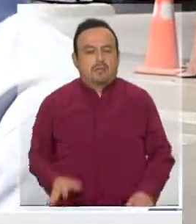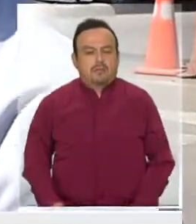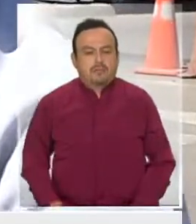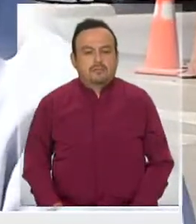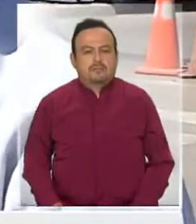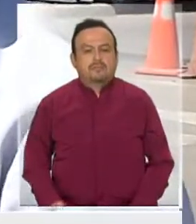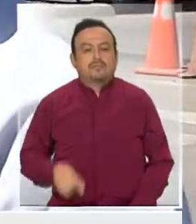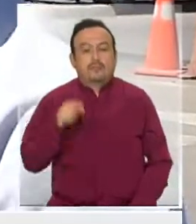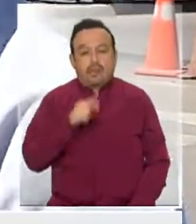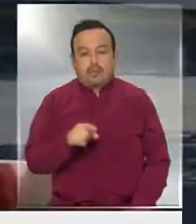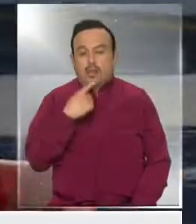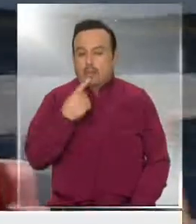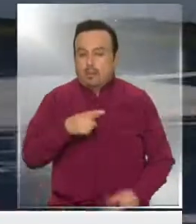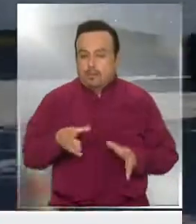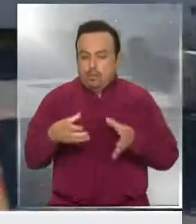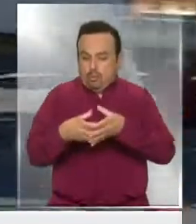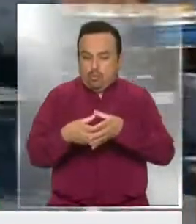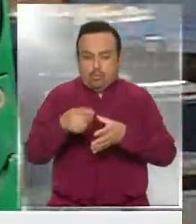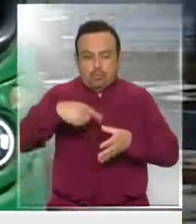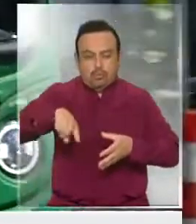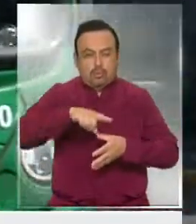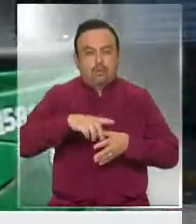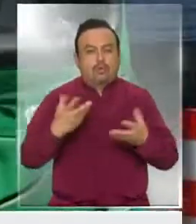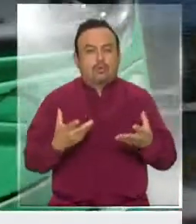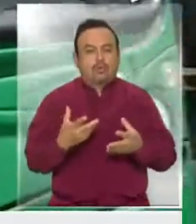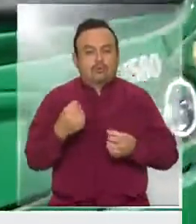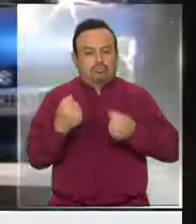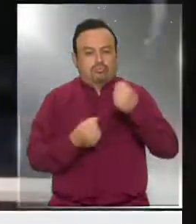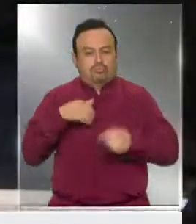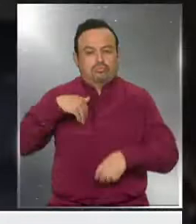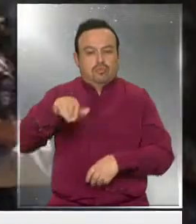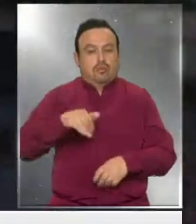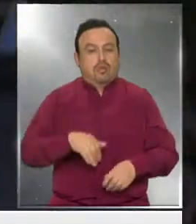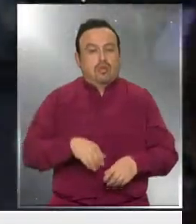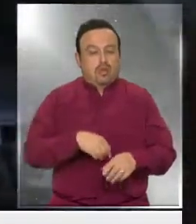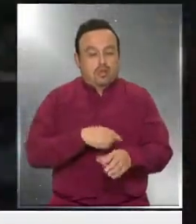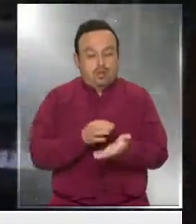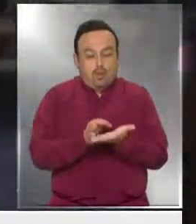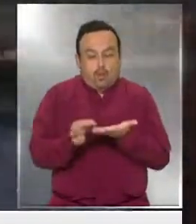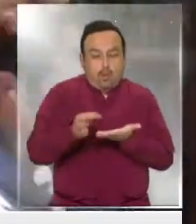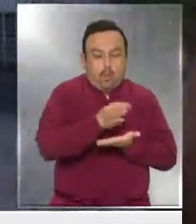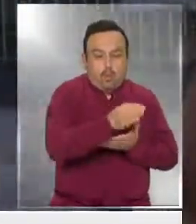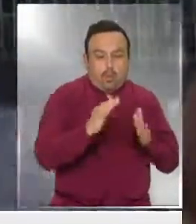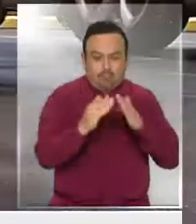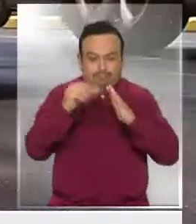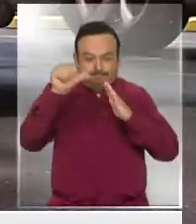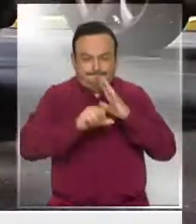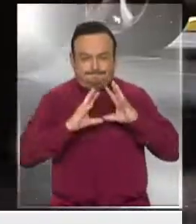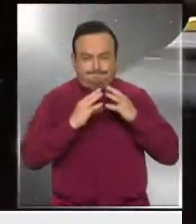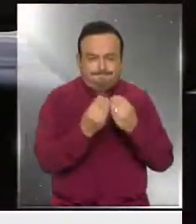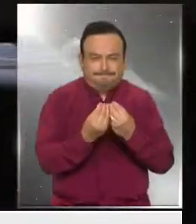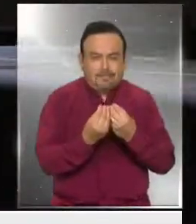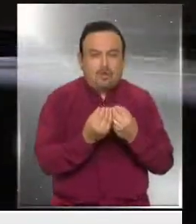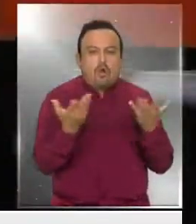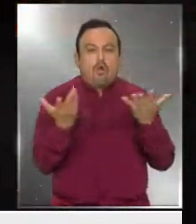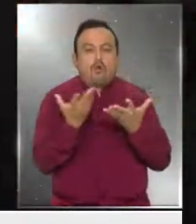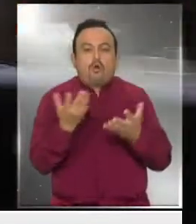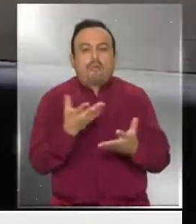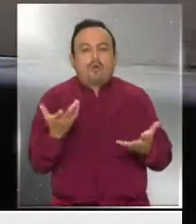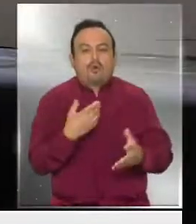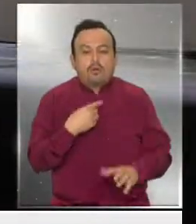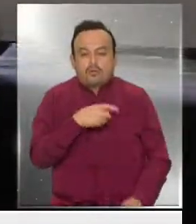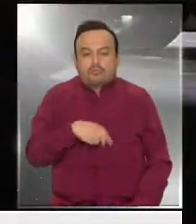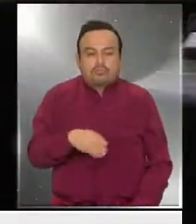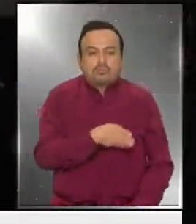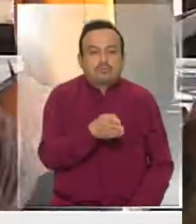plantean desde el gremio de conductores es lo que ocurrirá durante los recorridos en las comunas que están en cuarentena total. Ellos señalan que temen que